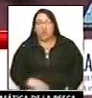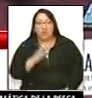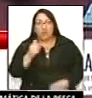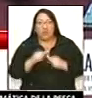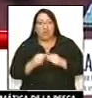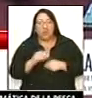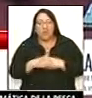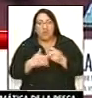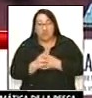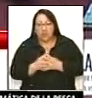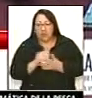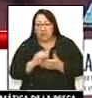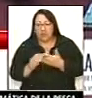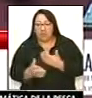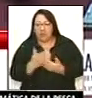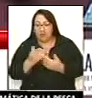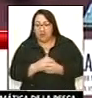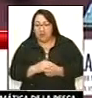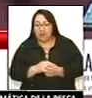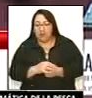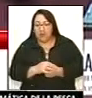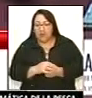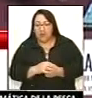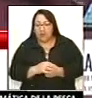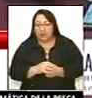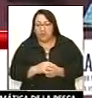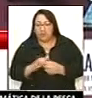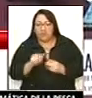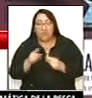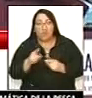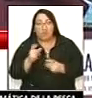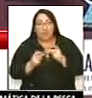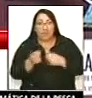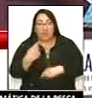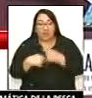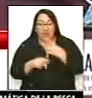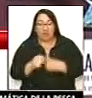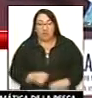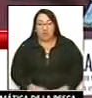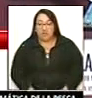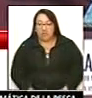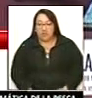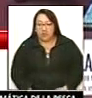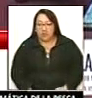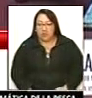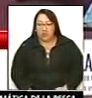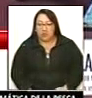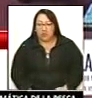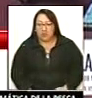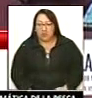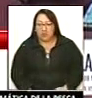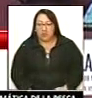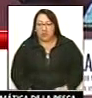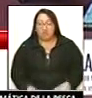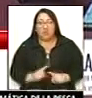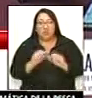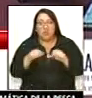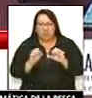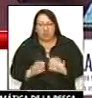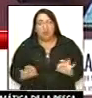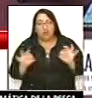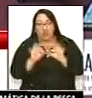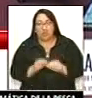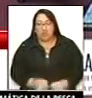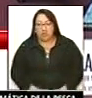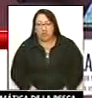permanentemente, y creo que es más fácil enseñarle a ser contralor a un ingeniero que al revés. Pero creo que sí es